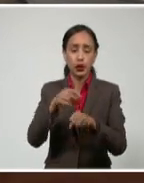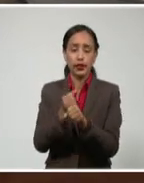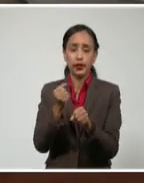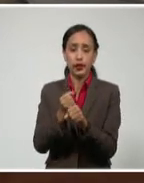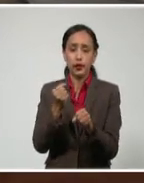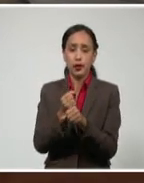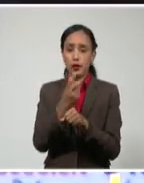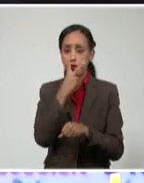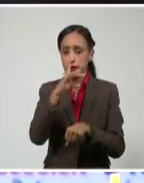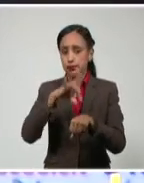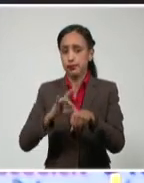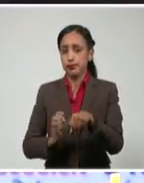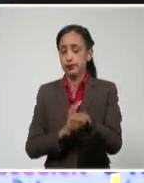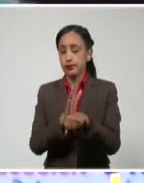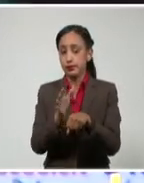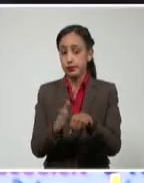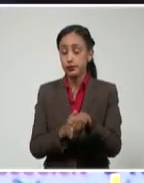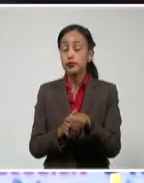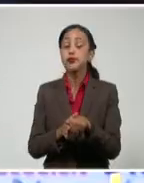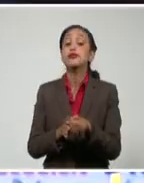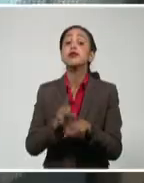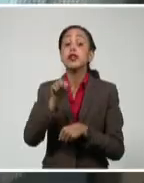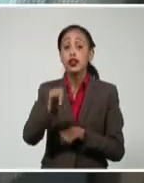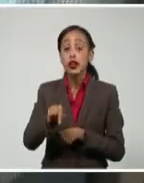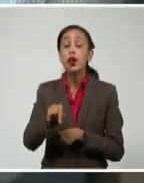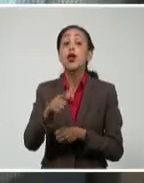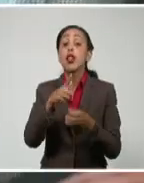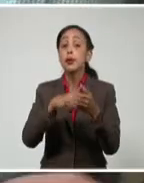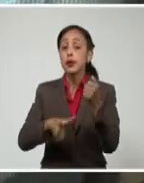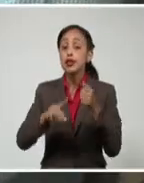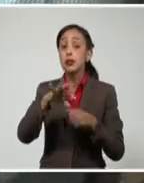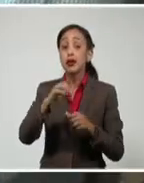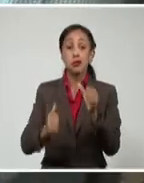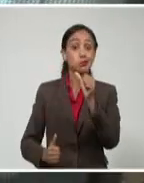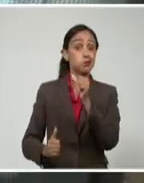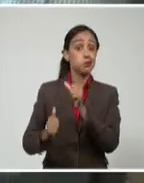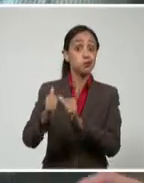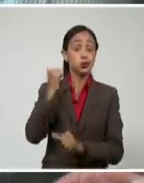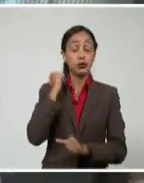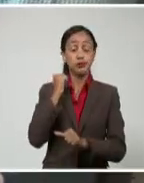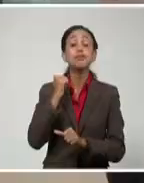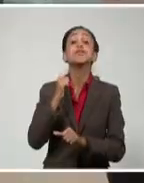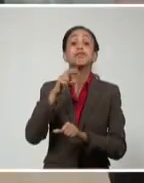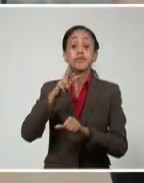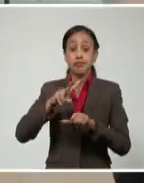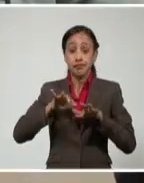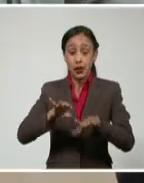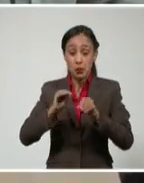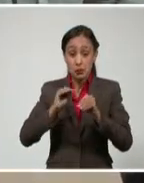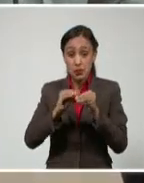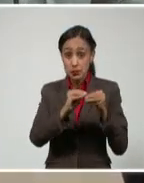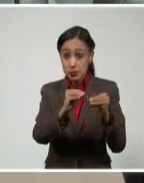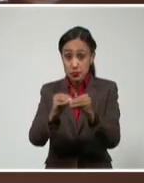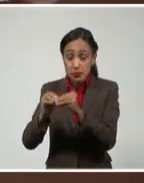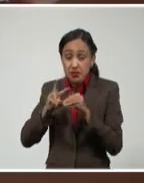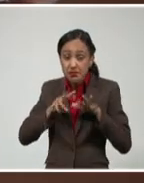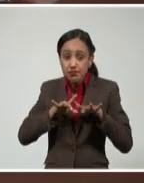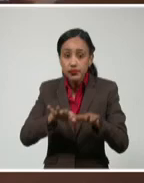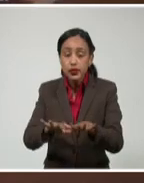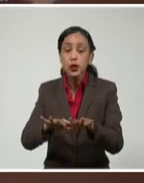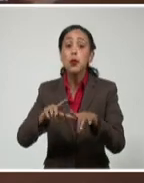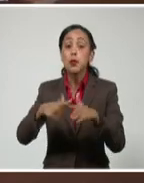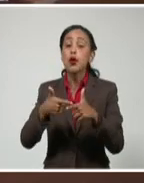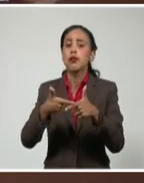el retorno de la provincia de Pinar del Río a la fase de transmisión autóctona limitada, territorio que en los últimos 15 días reporta un